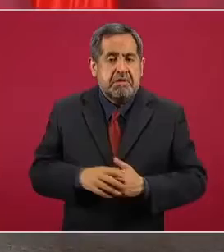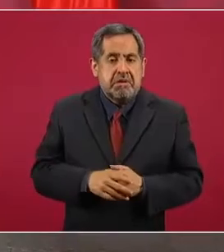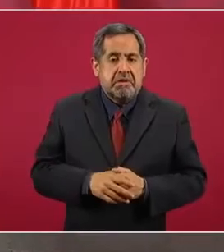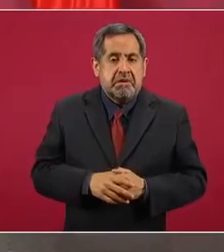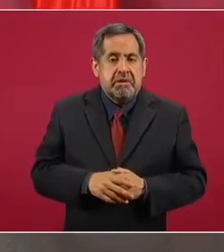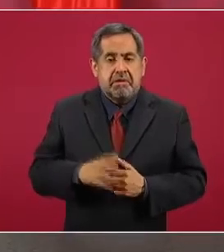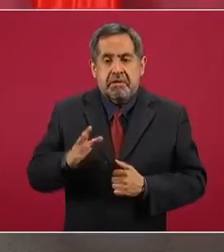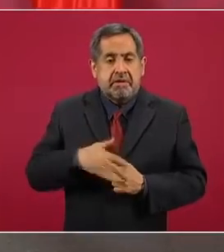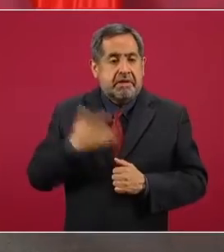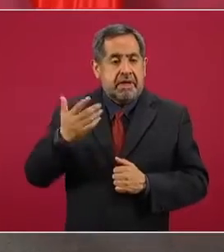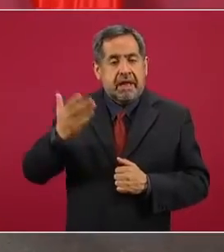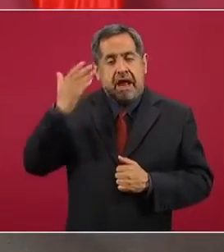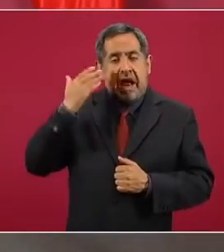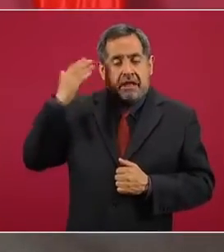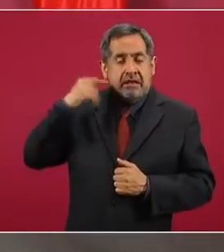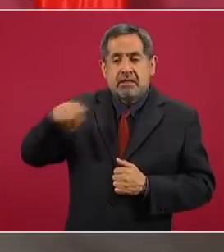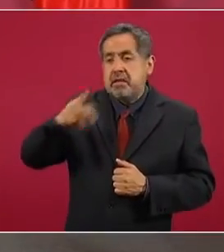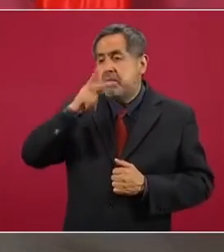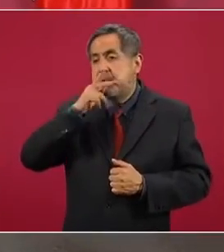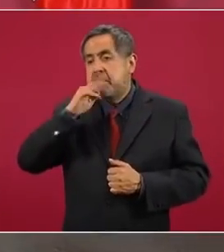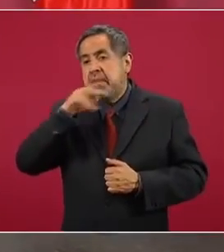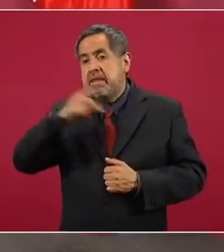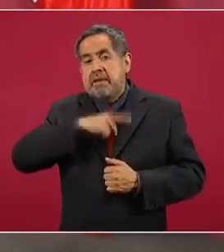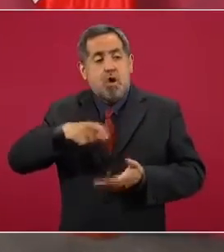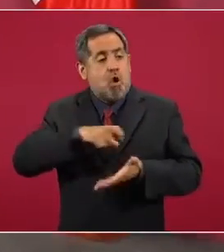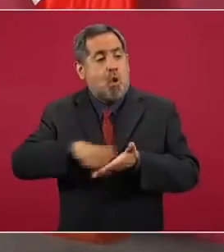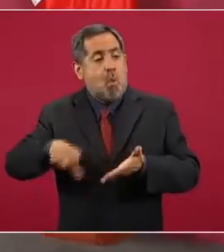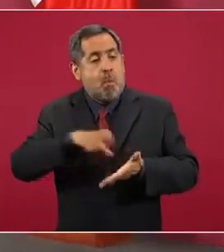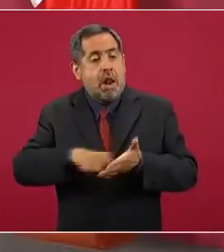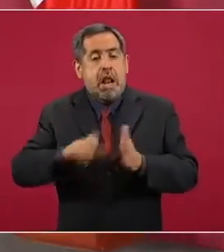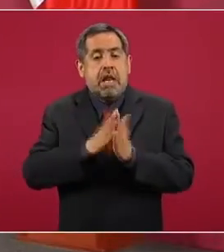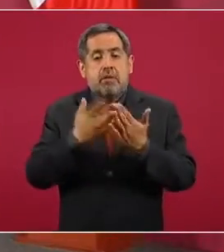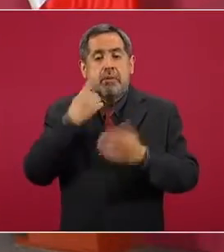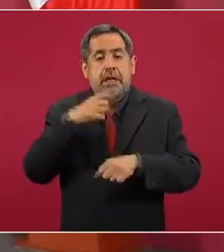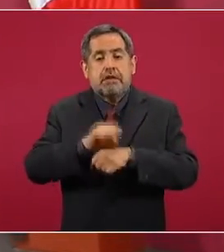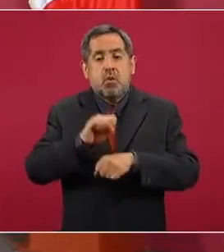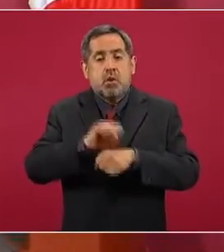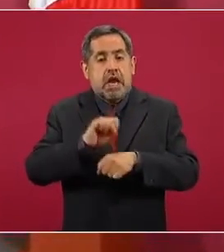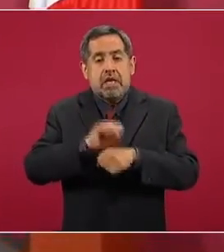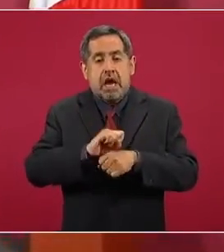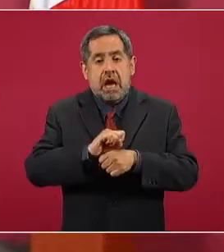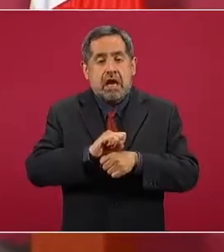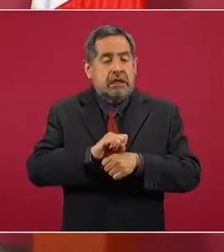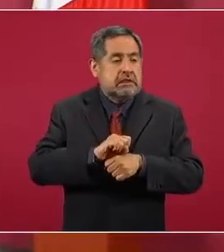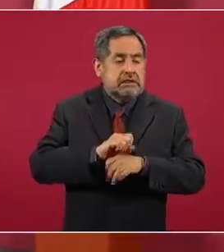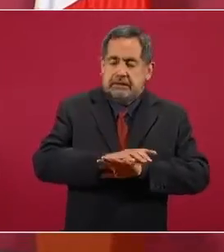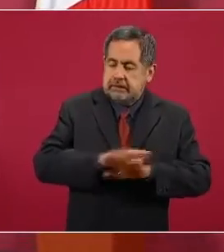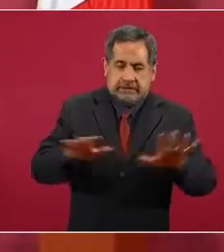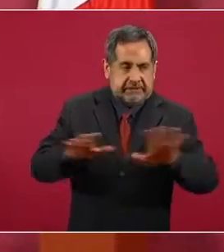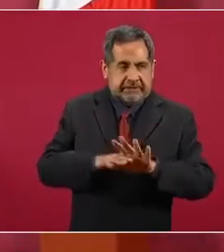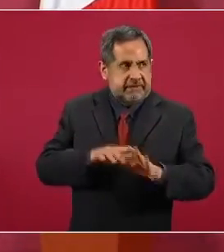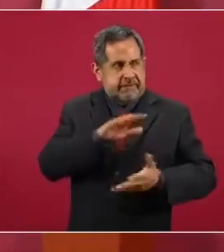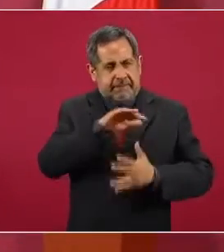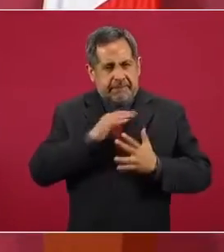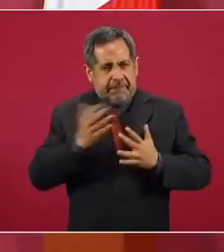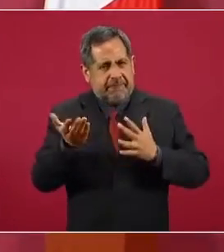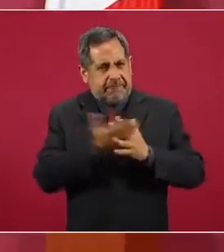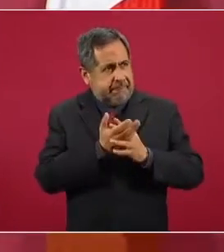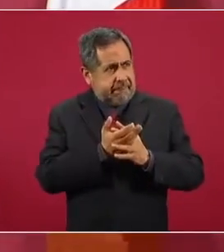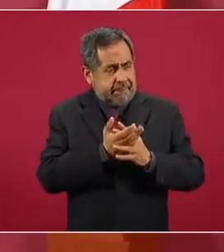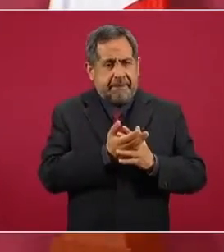porque antes los padres de familia tenían que comprar los libros de secundaria. Entonces nos dieron